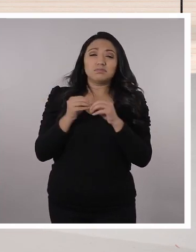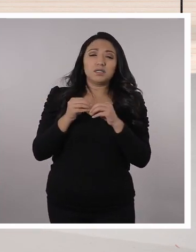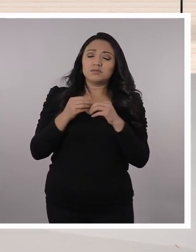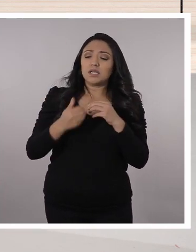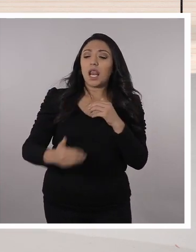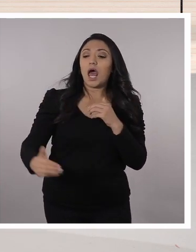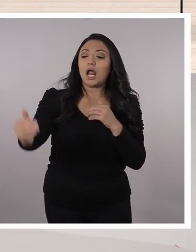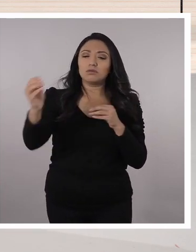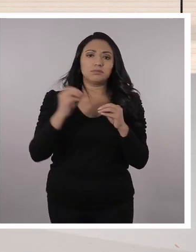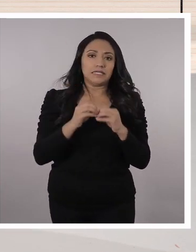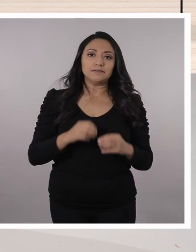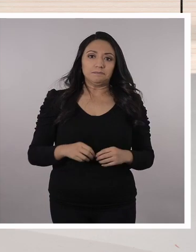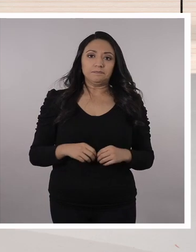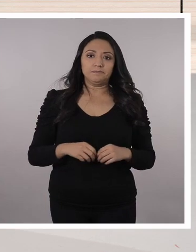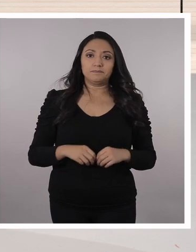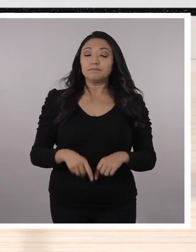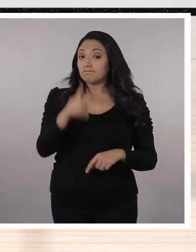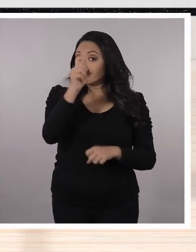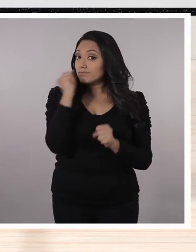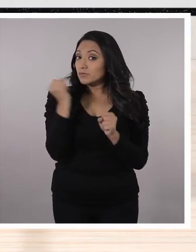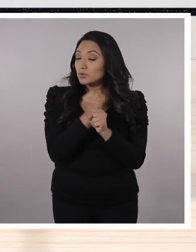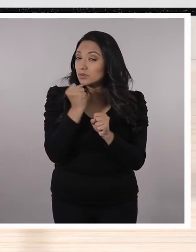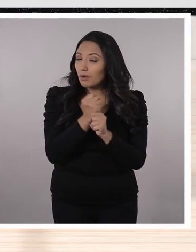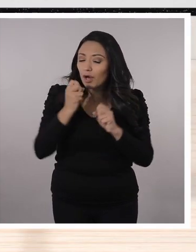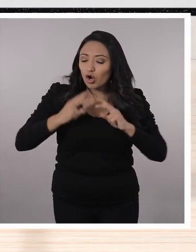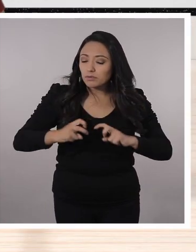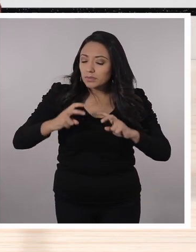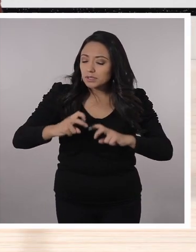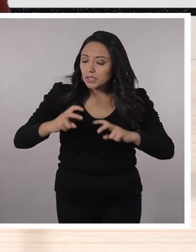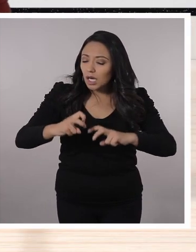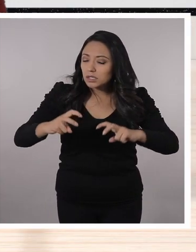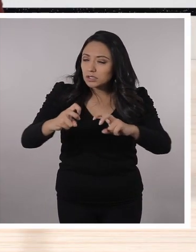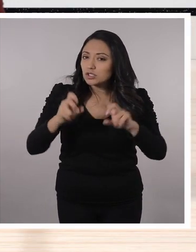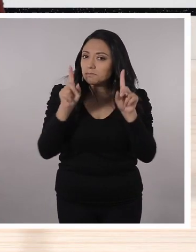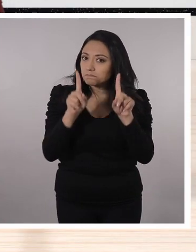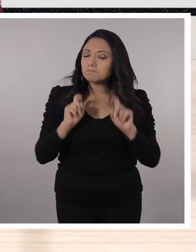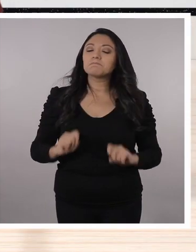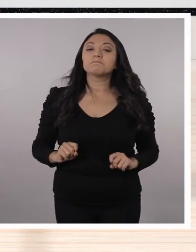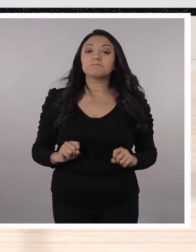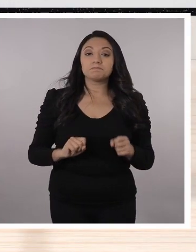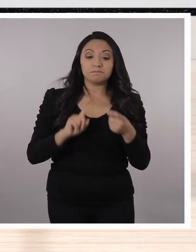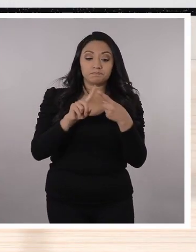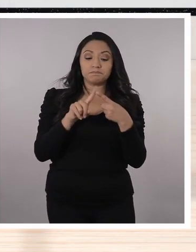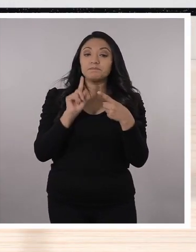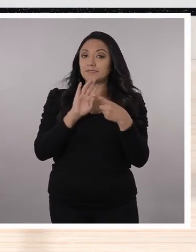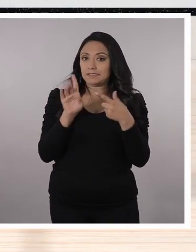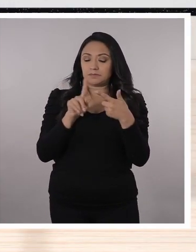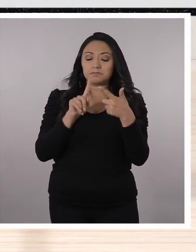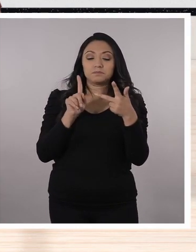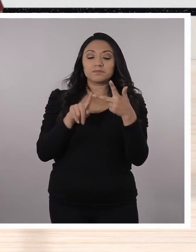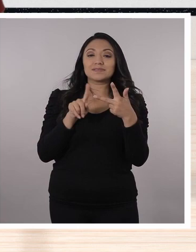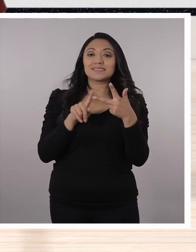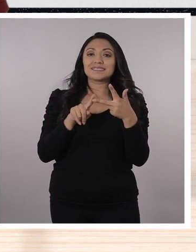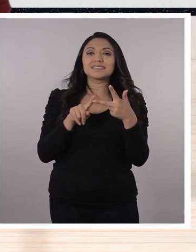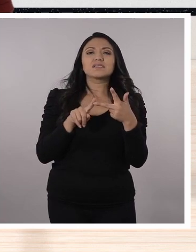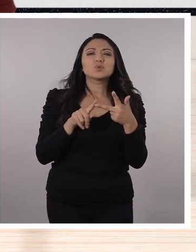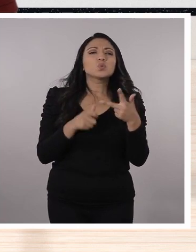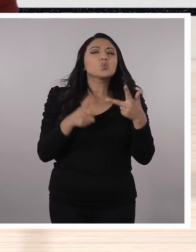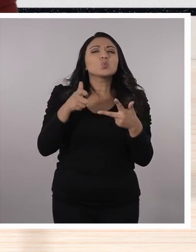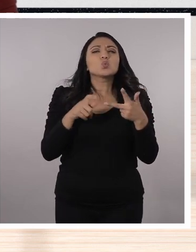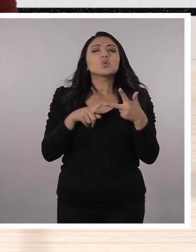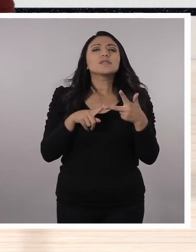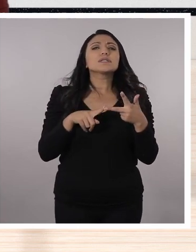y podemos alargarnos un poquito más. Exacto. Es un trabajo investigativo en realidad el desarrollo. Y finalmente, ¿cuál es la tercera